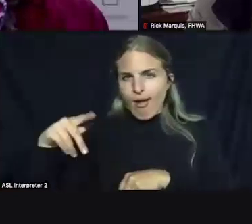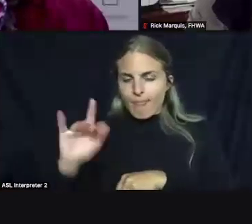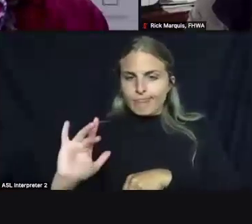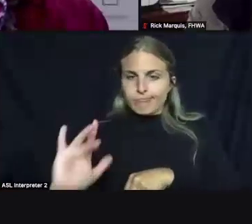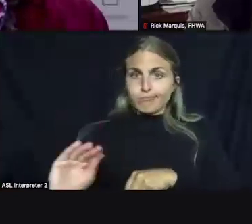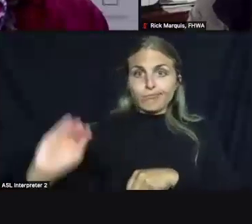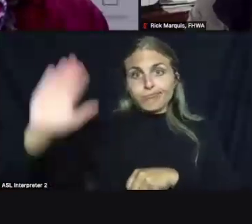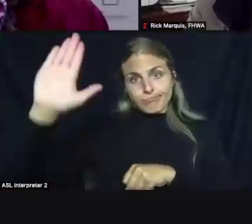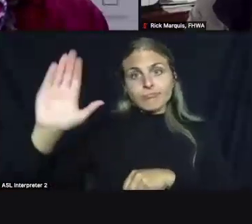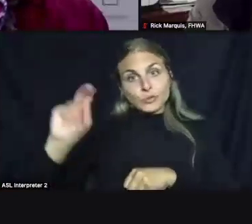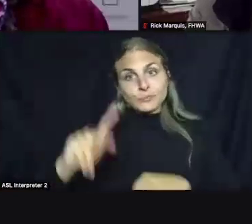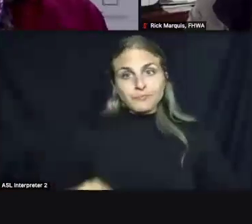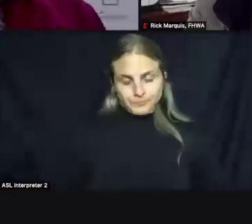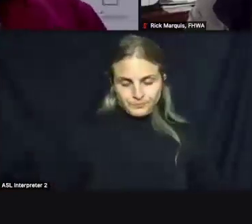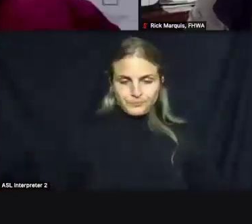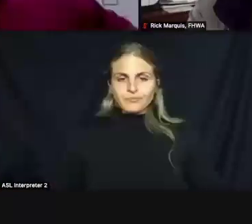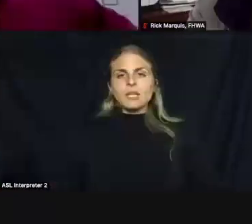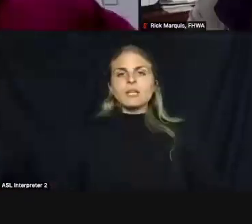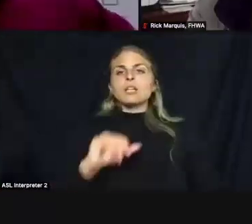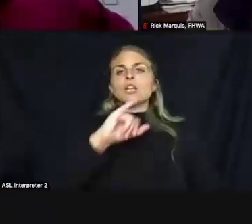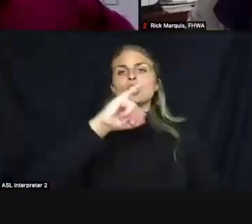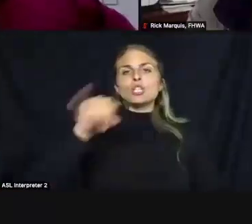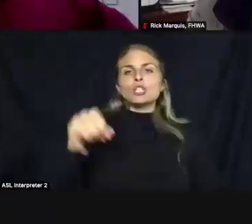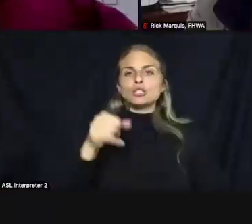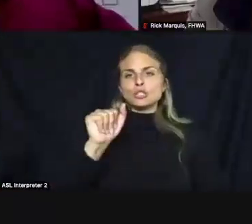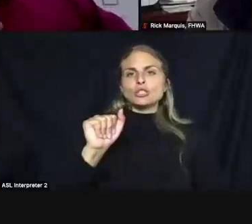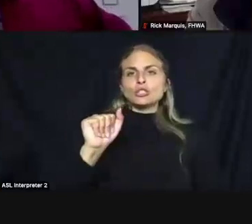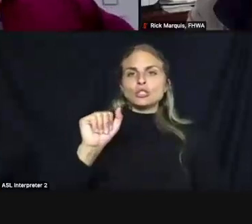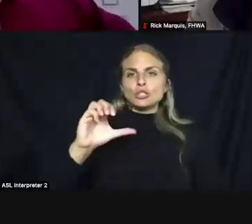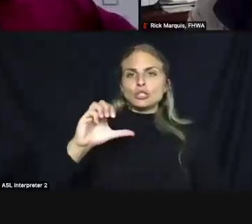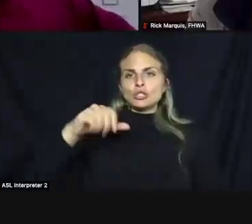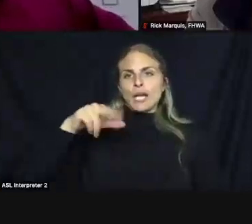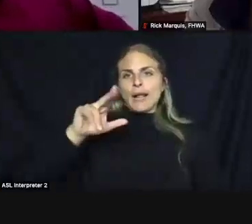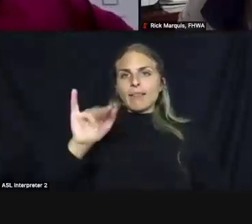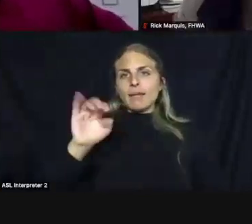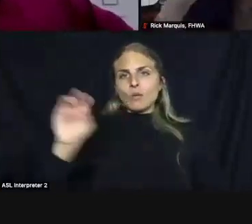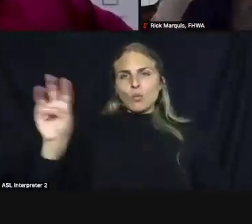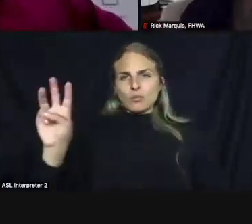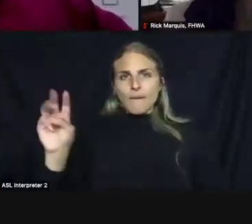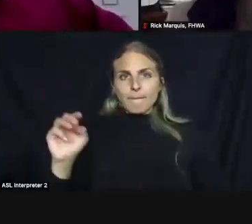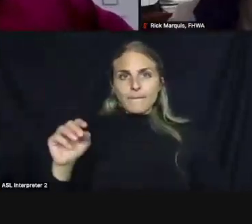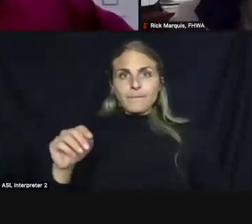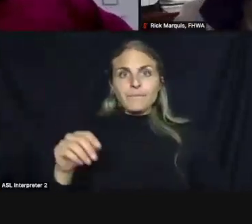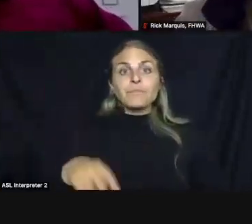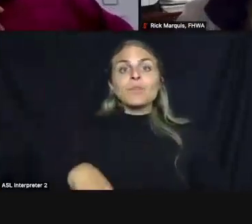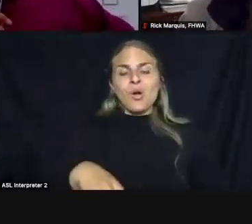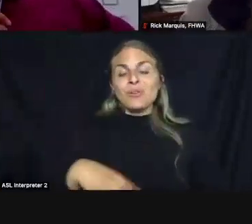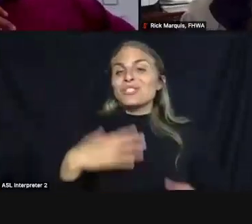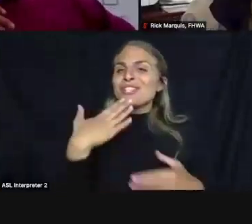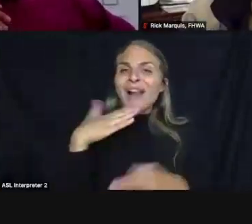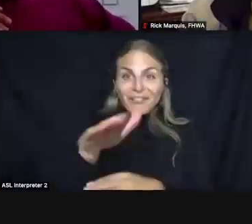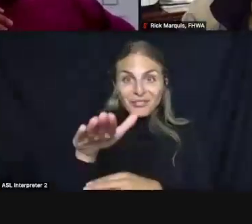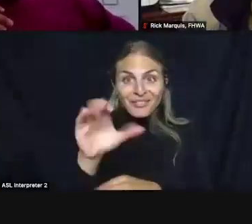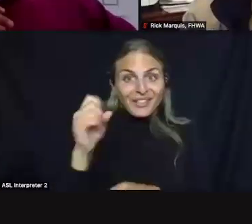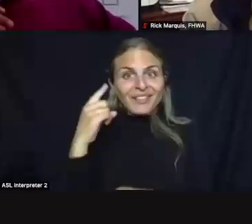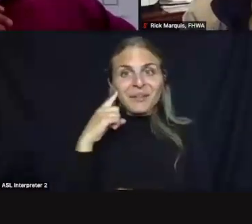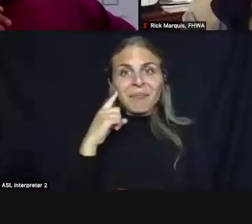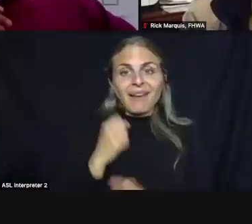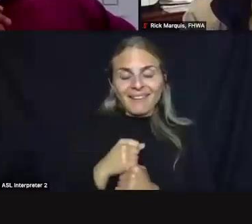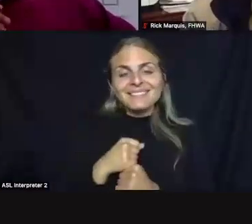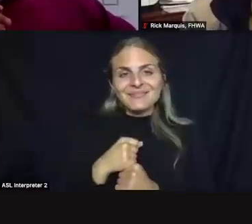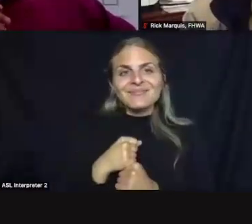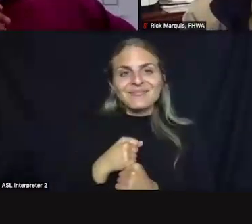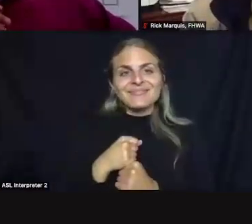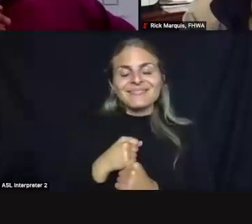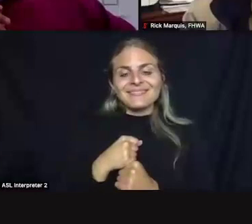función para levantar la mano a través de Zoom. Jacqueline Lassonde es la próxima persona. Buenas tardes.